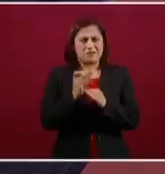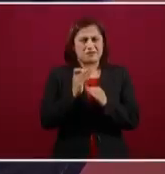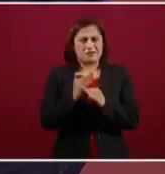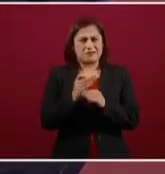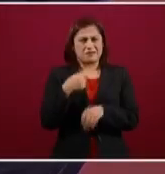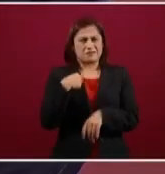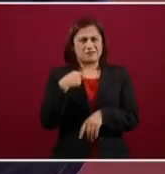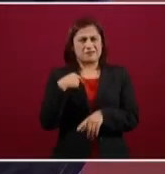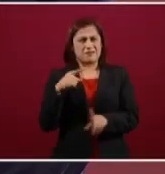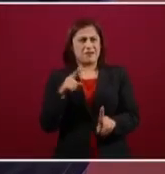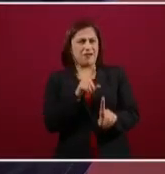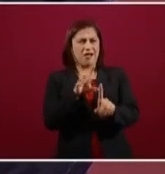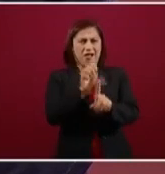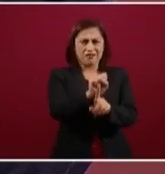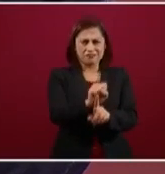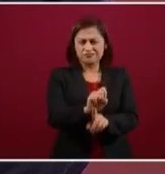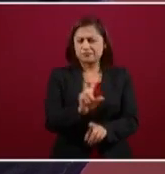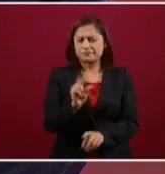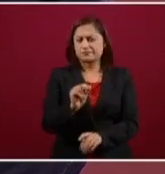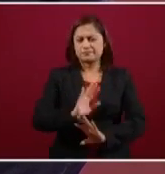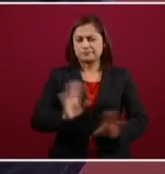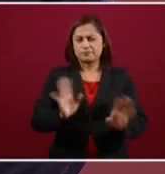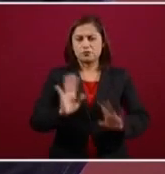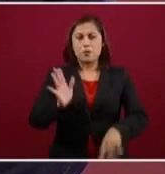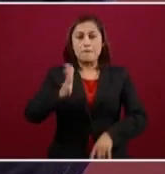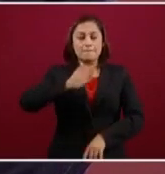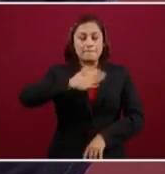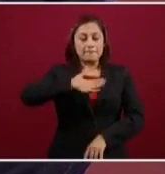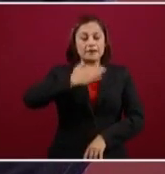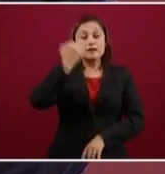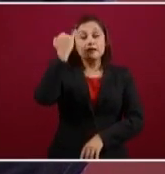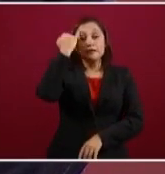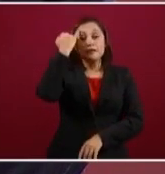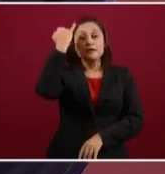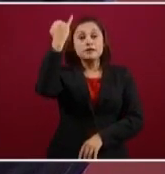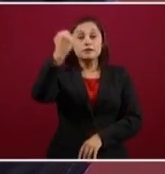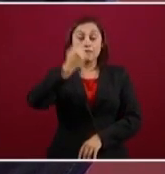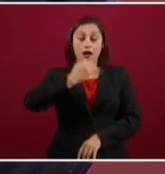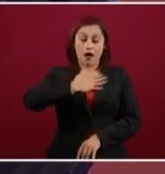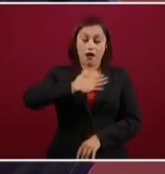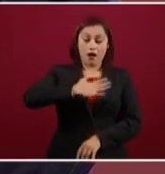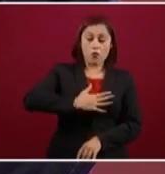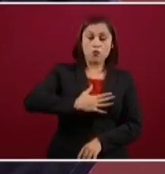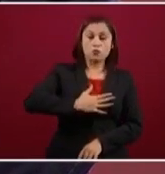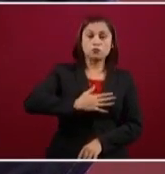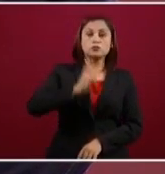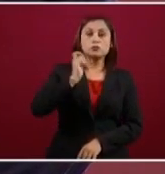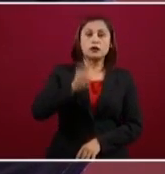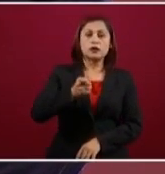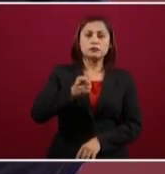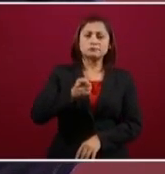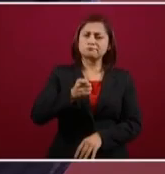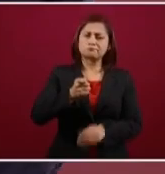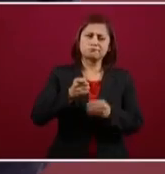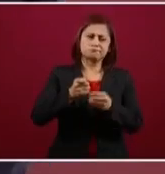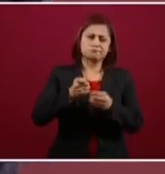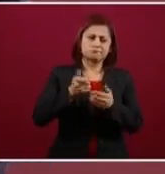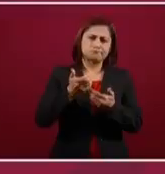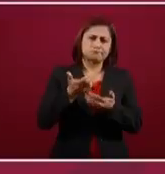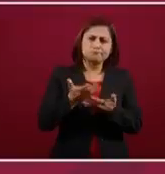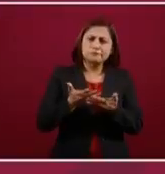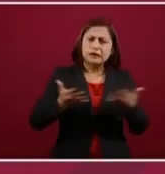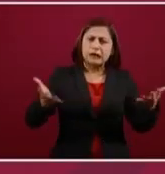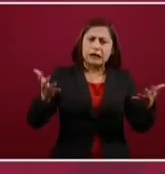yo tengo un concepto de justicia amplio y creo que hay que castigar a